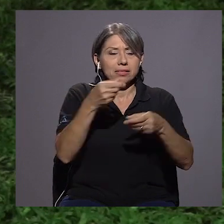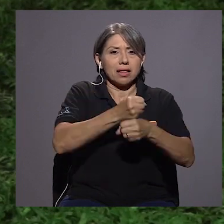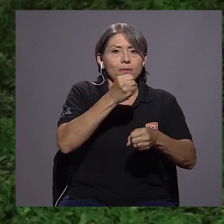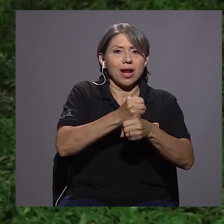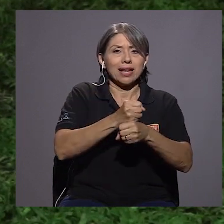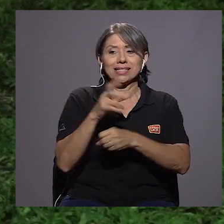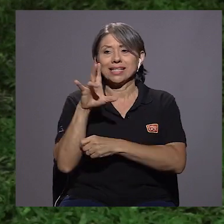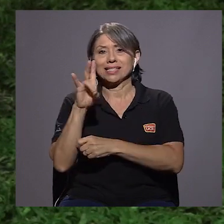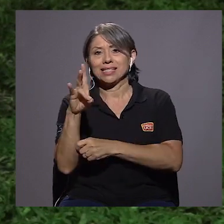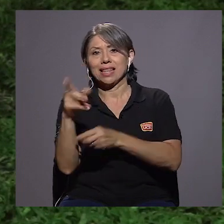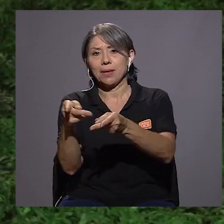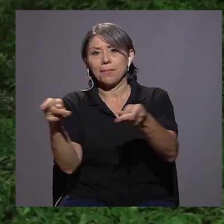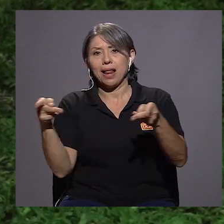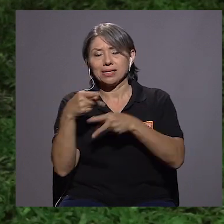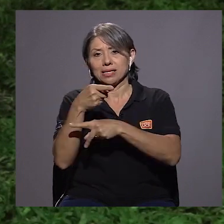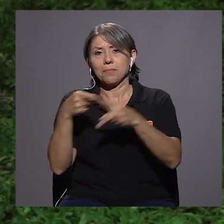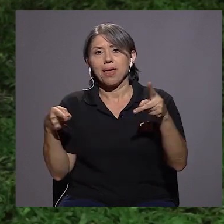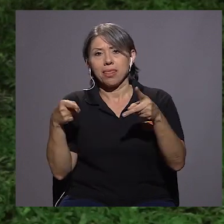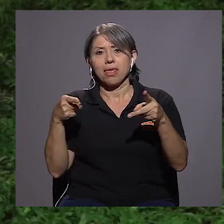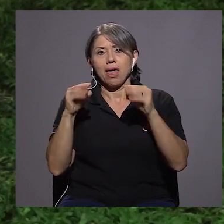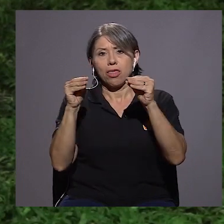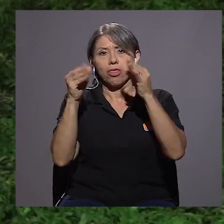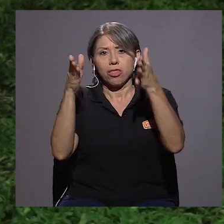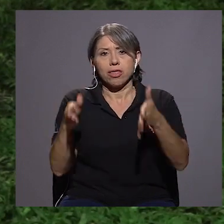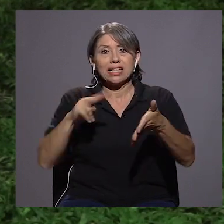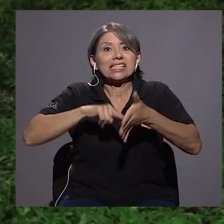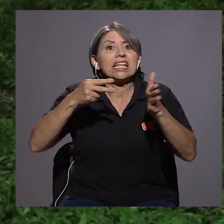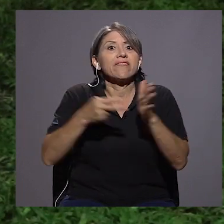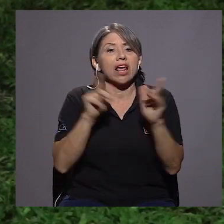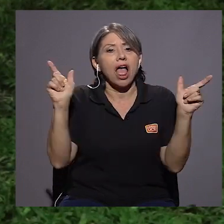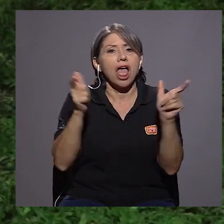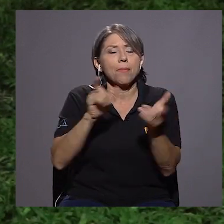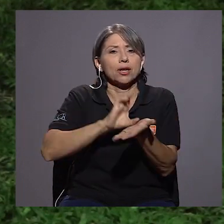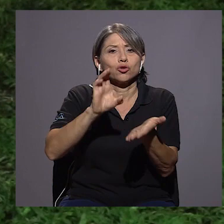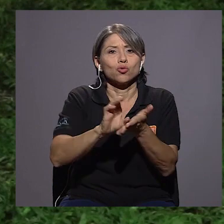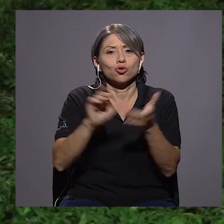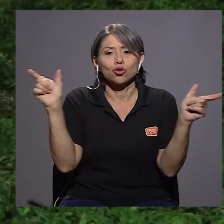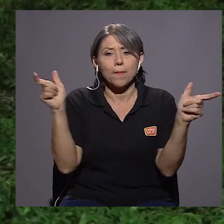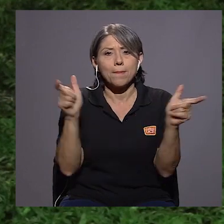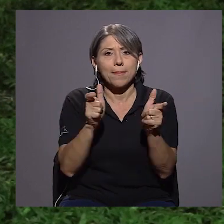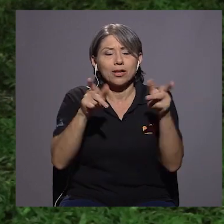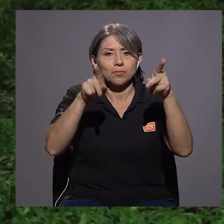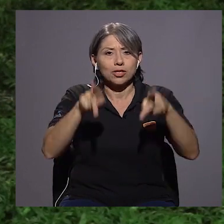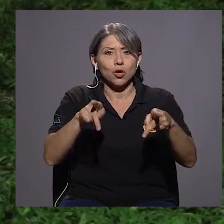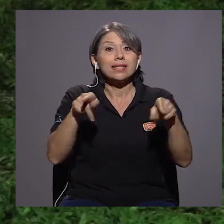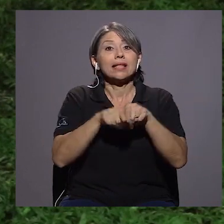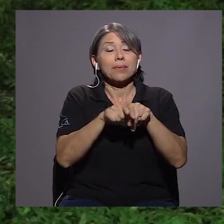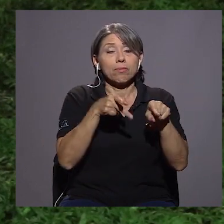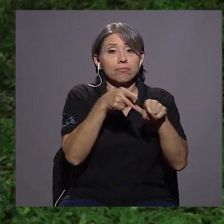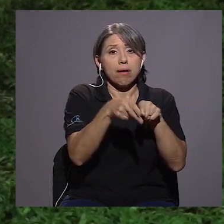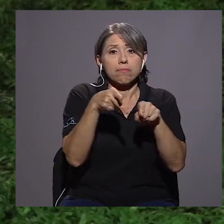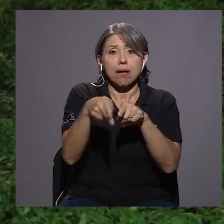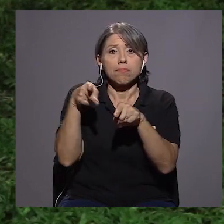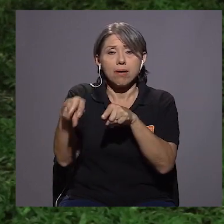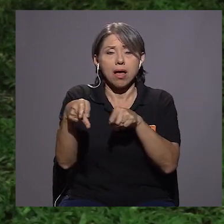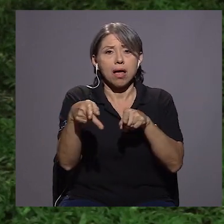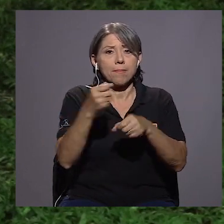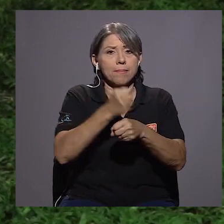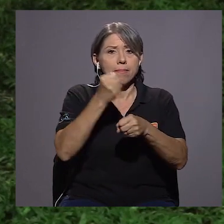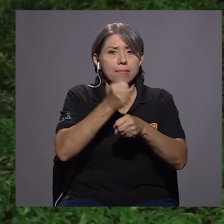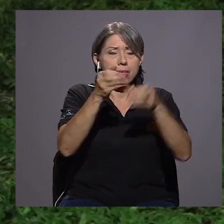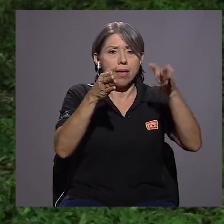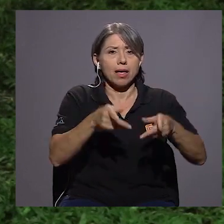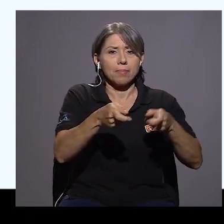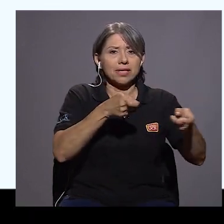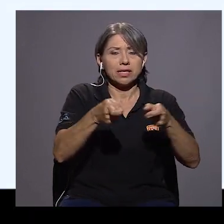media administrativas, lo cual básicamente significaba menos cursos, menos cupos e inclusive despidos de personal administrativo y